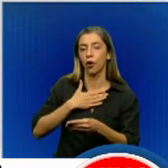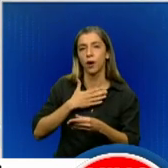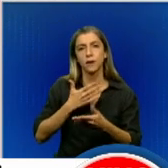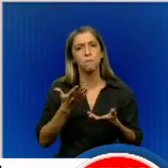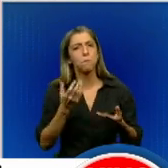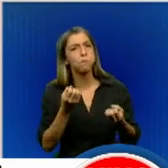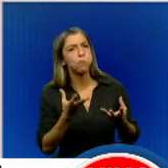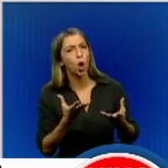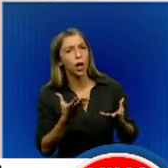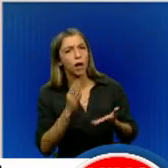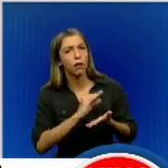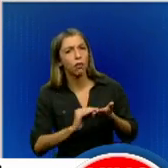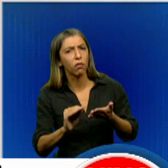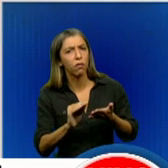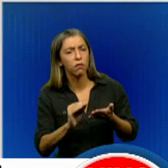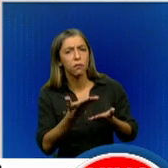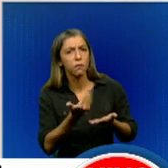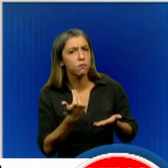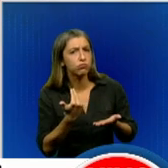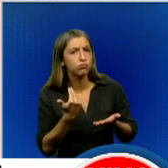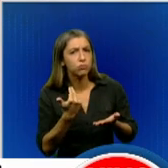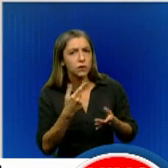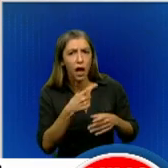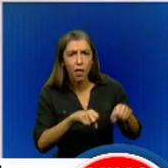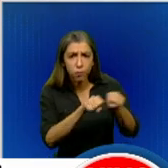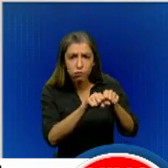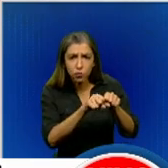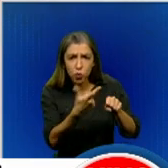porque diputada no aparece no aparece lograda